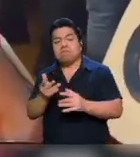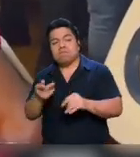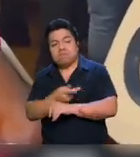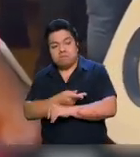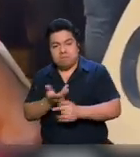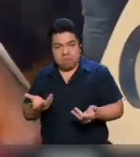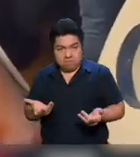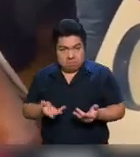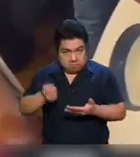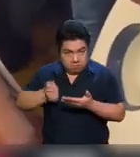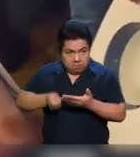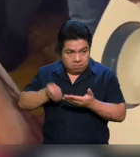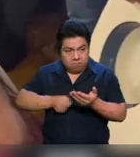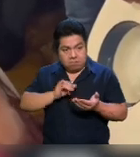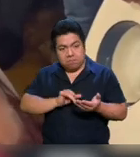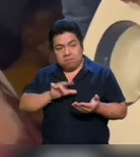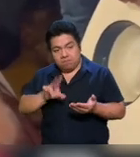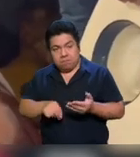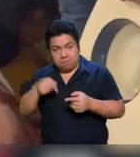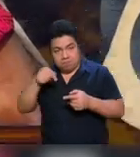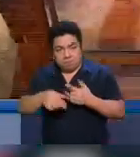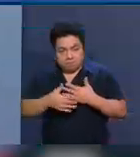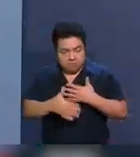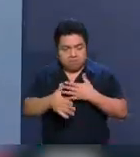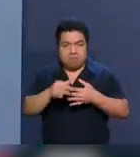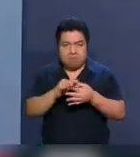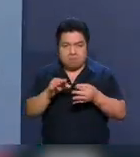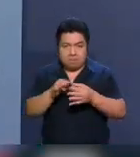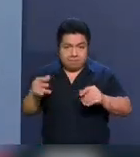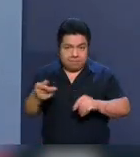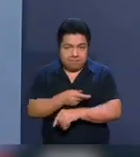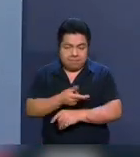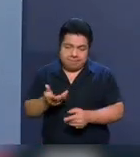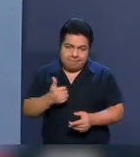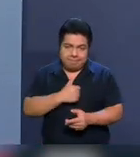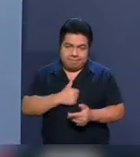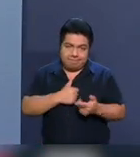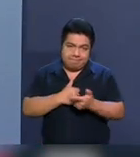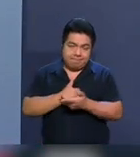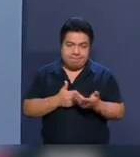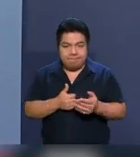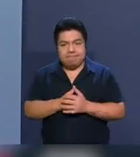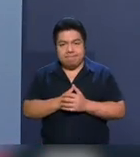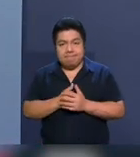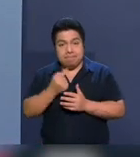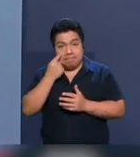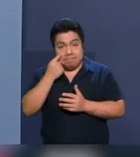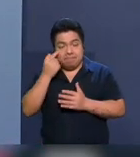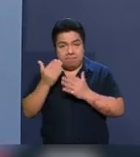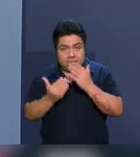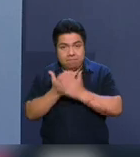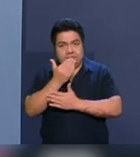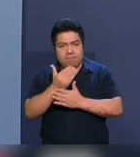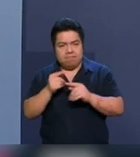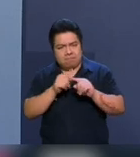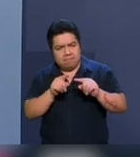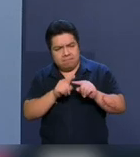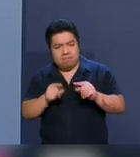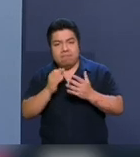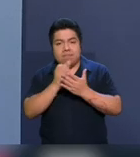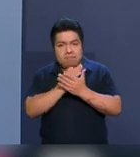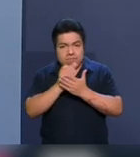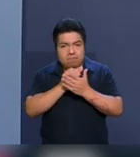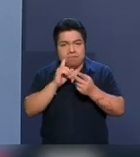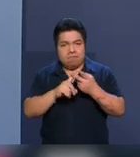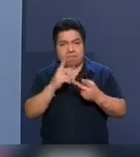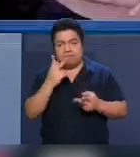legal. Aquí les seguiré informando sobre los avances de este lamentable caso. Y mire, esta mañana, mientras legisladores locales de Morena,